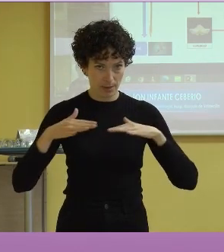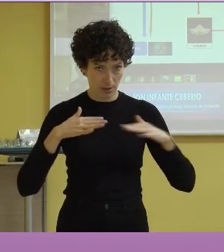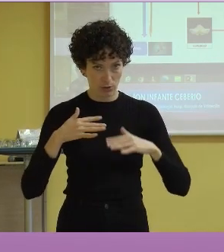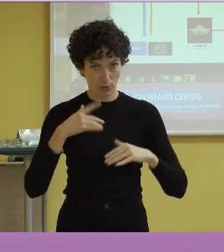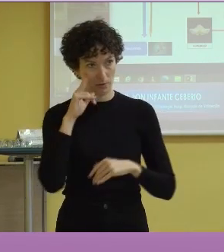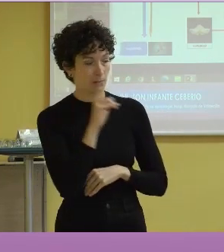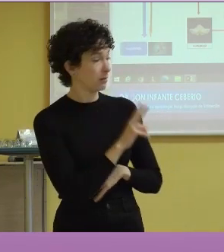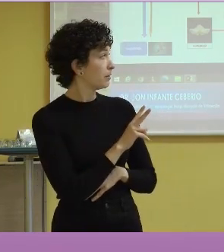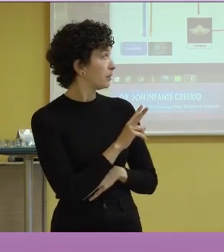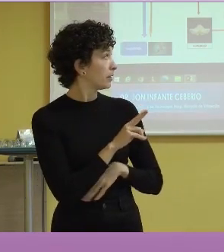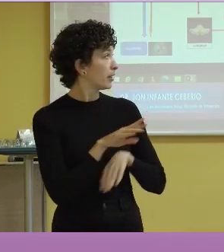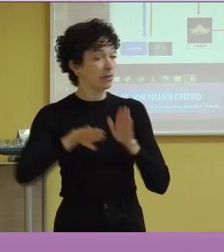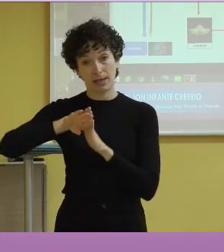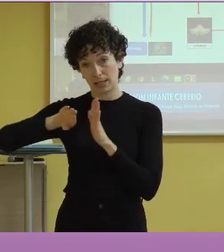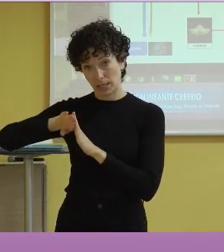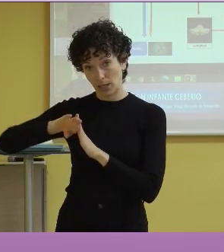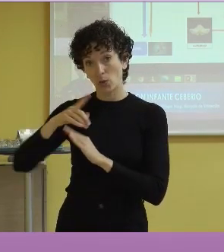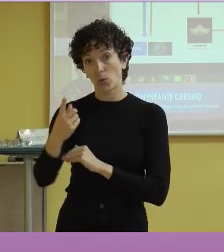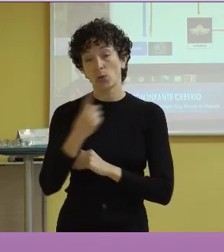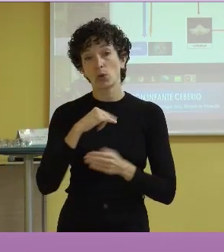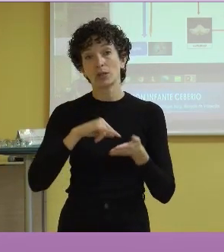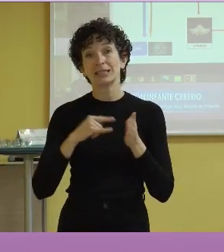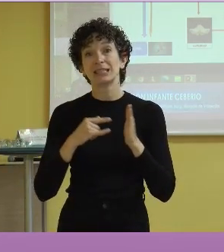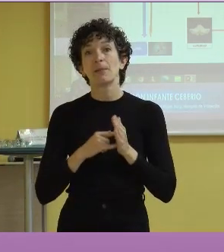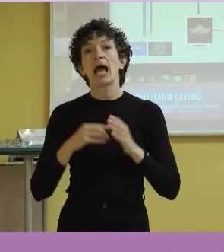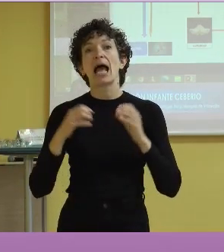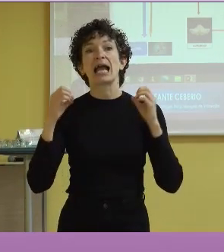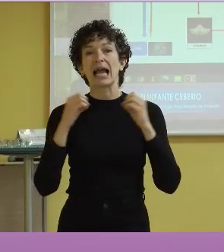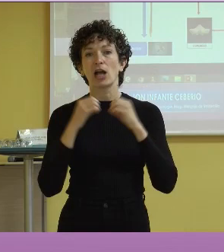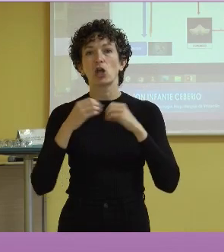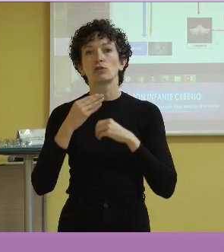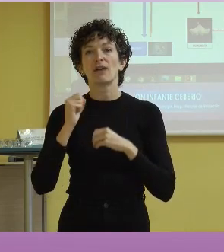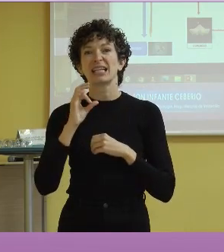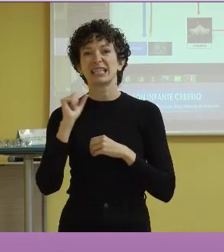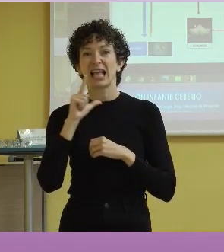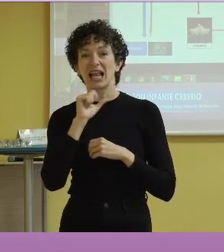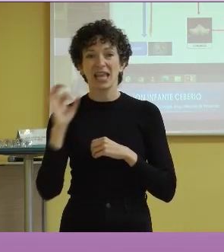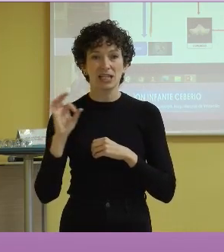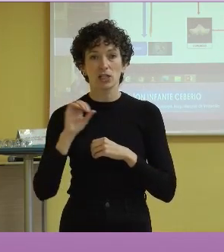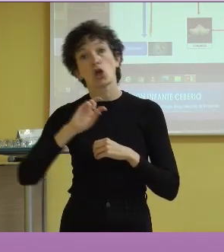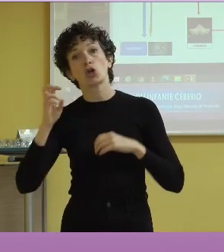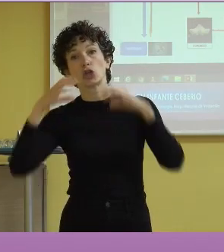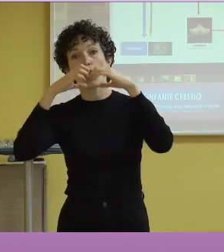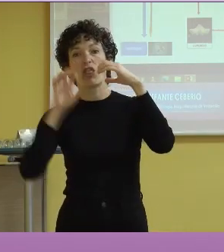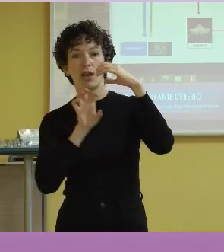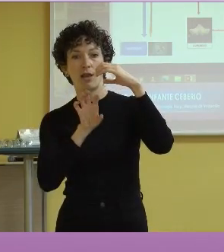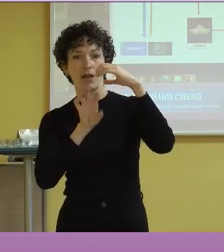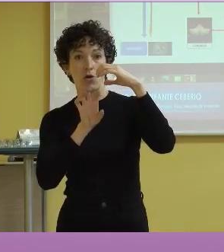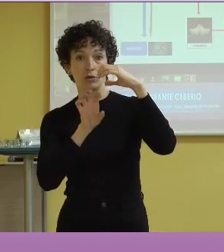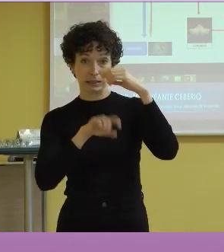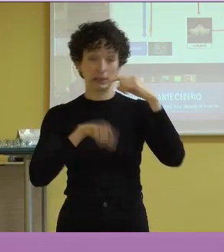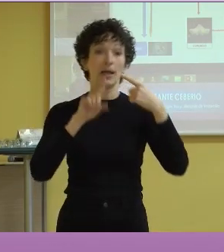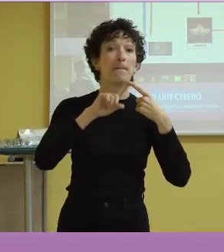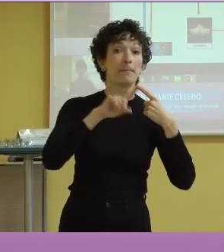vemos aquí en la parte derecha. Uno es el sistema de los ganglios basales y otro es el cerebelo. El sistema de los ganglios